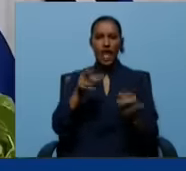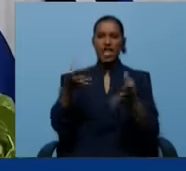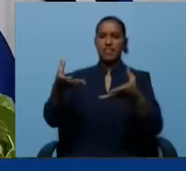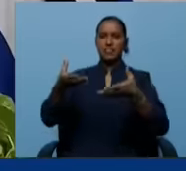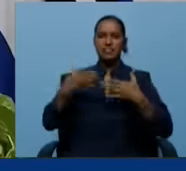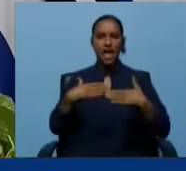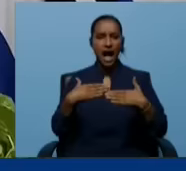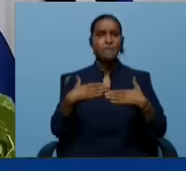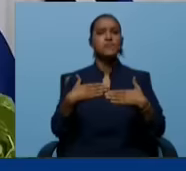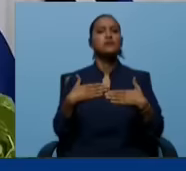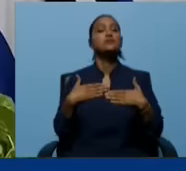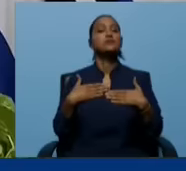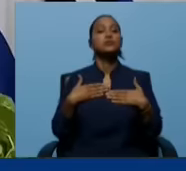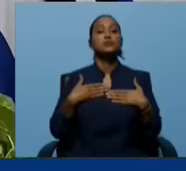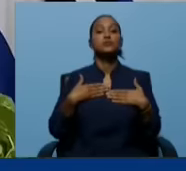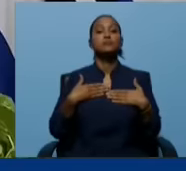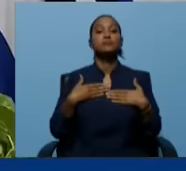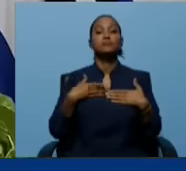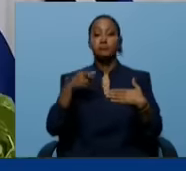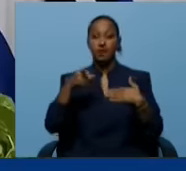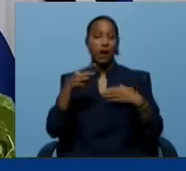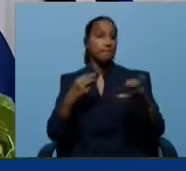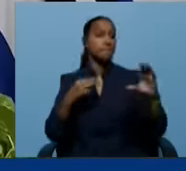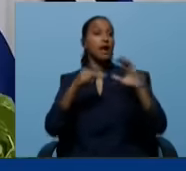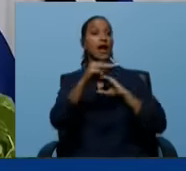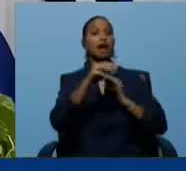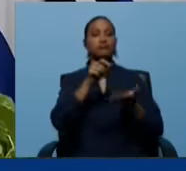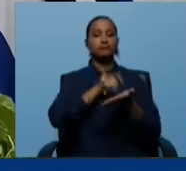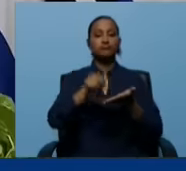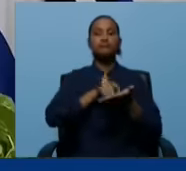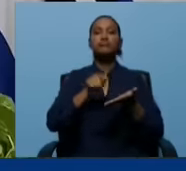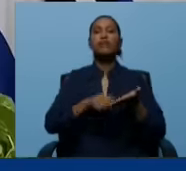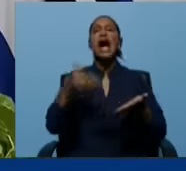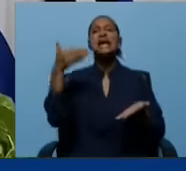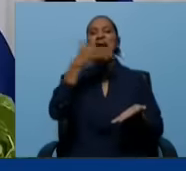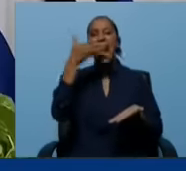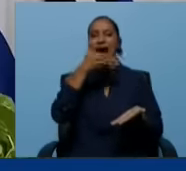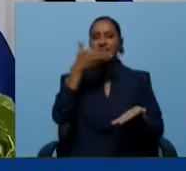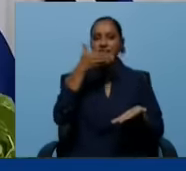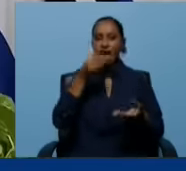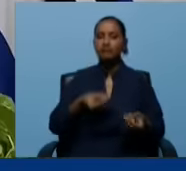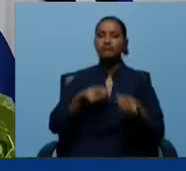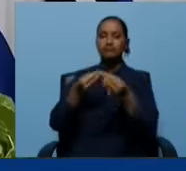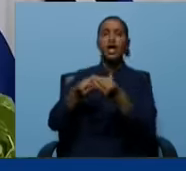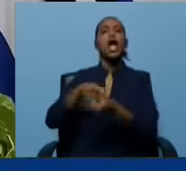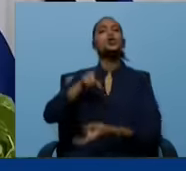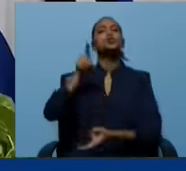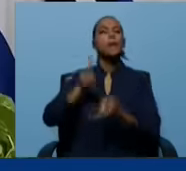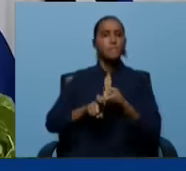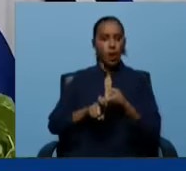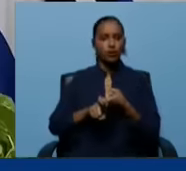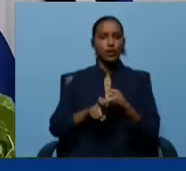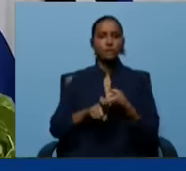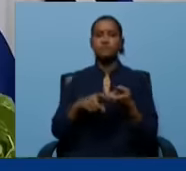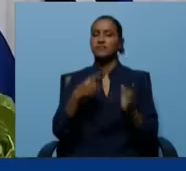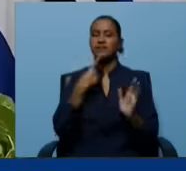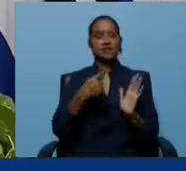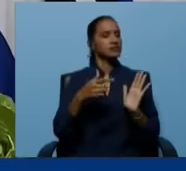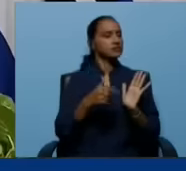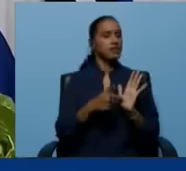Y Zeledón respondió con una carta que le mandó a su esposa, y donde le decía que él,